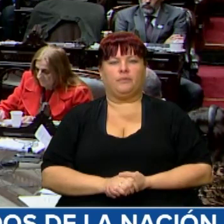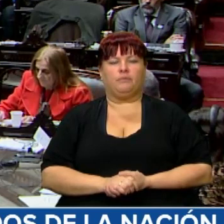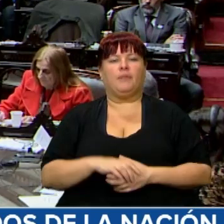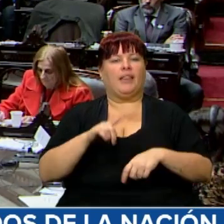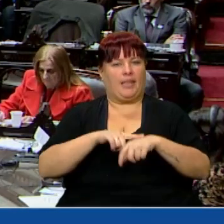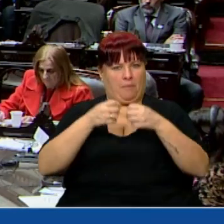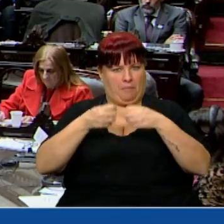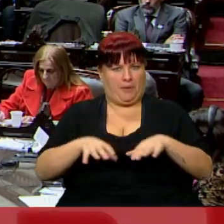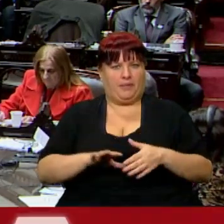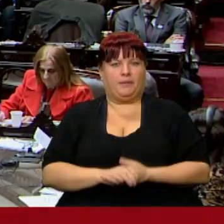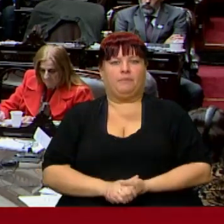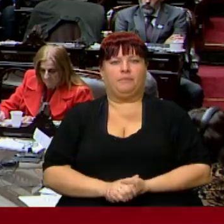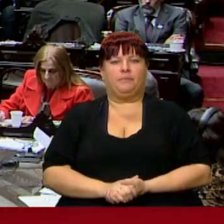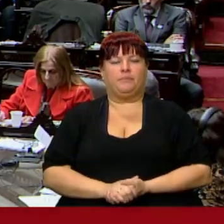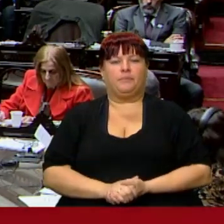Tiempo.